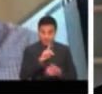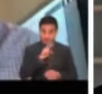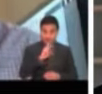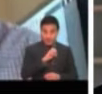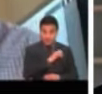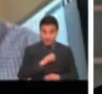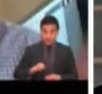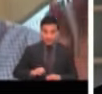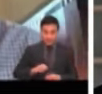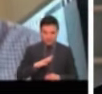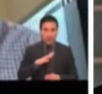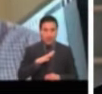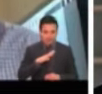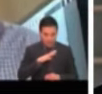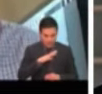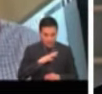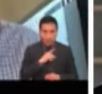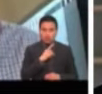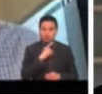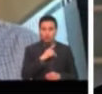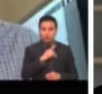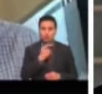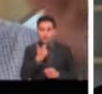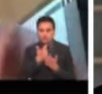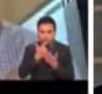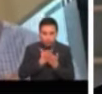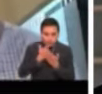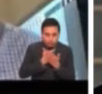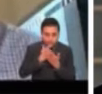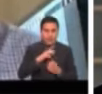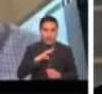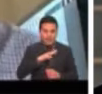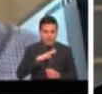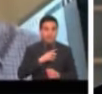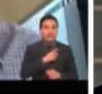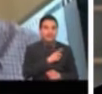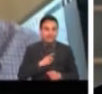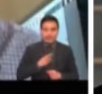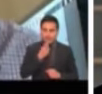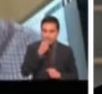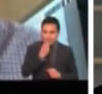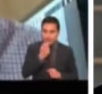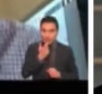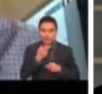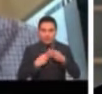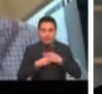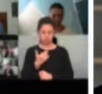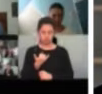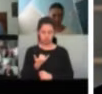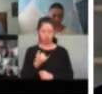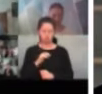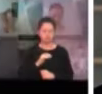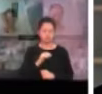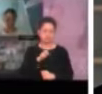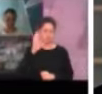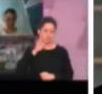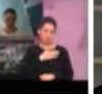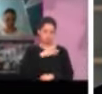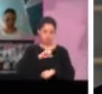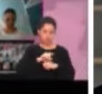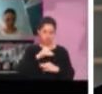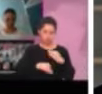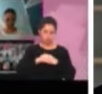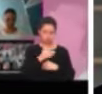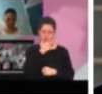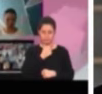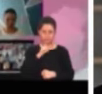Ha ocurrido con todos los partidos, cada vez que el INE en este caso dictamina y a veces afecta incluso al PRI, cuando se dice